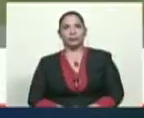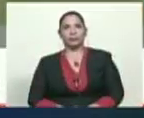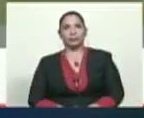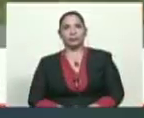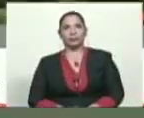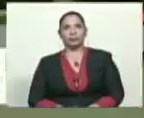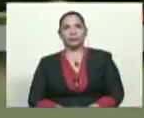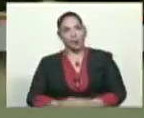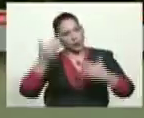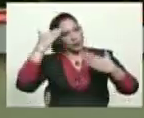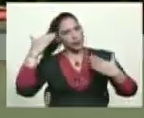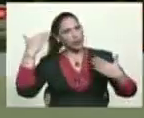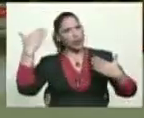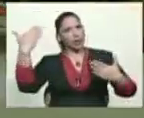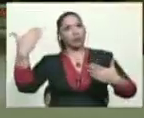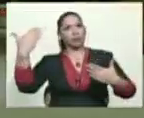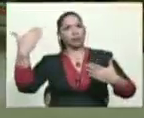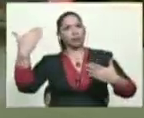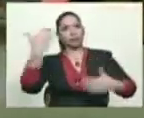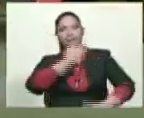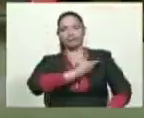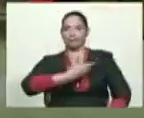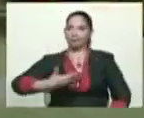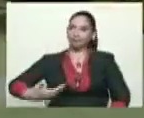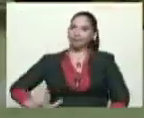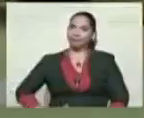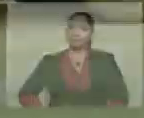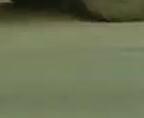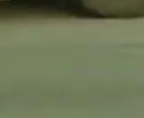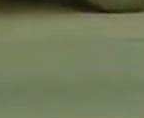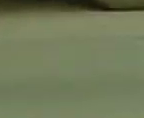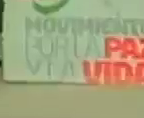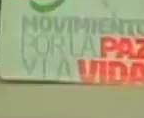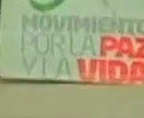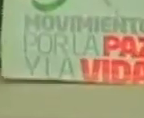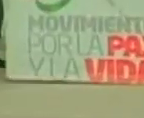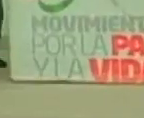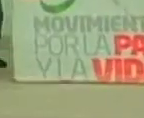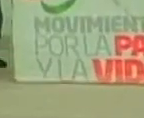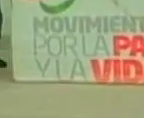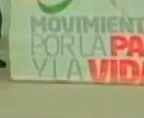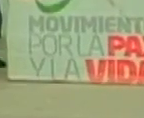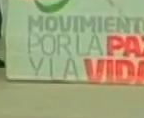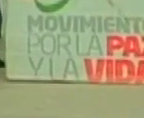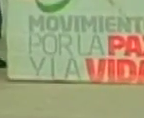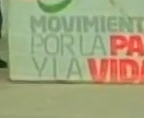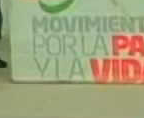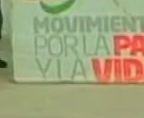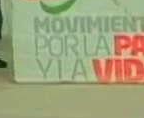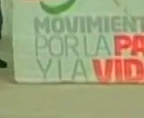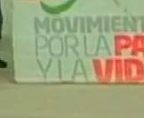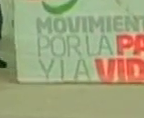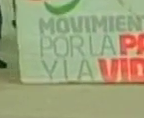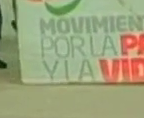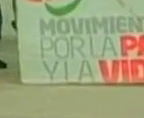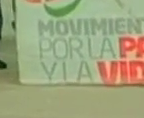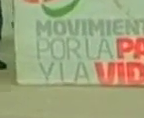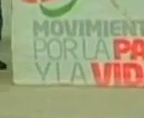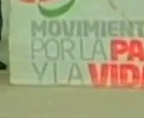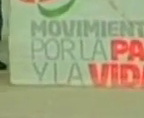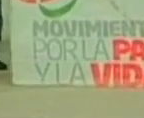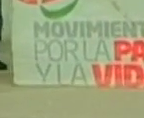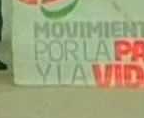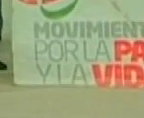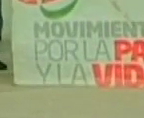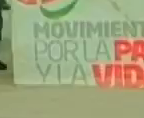un saludo presidente comandante en jefe aquí estamos dando inicio en el estado lara